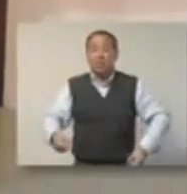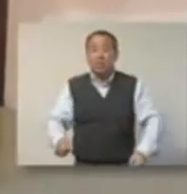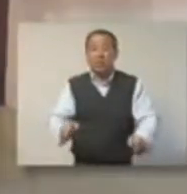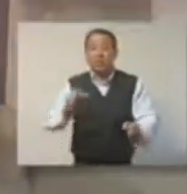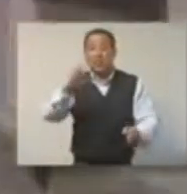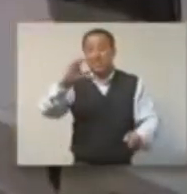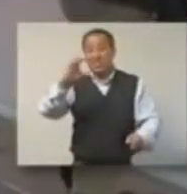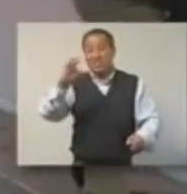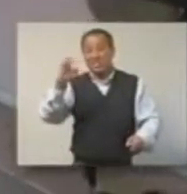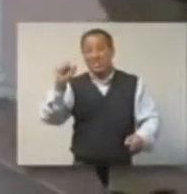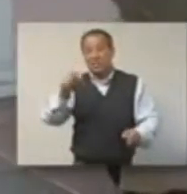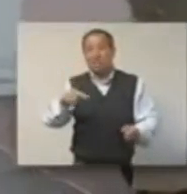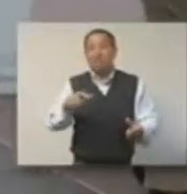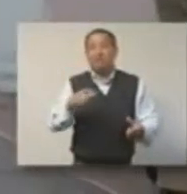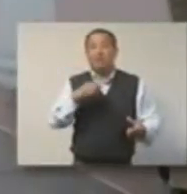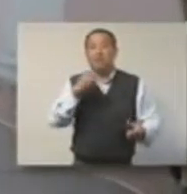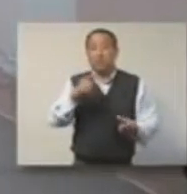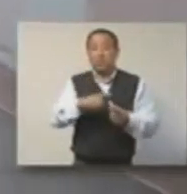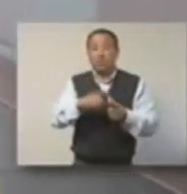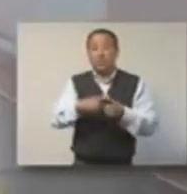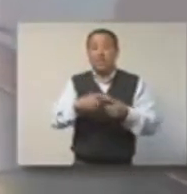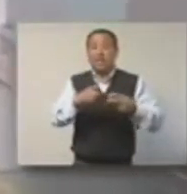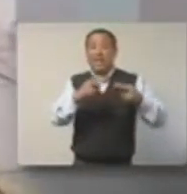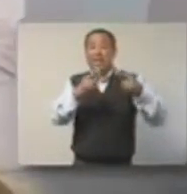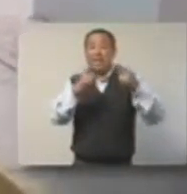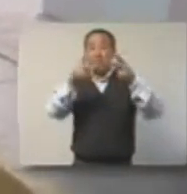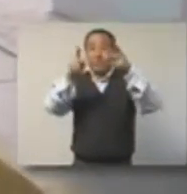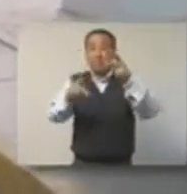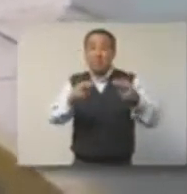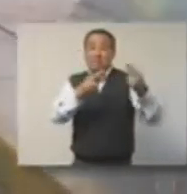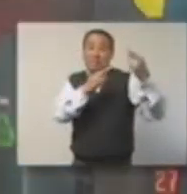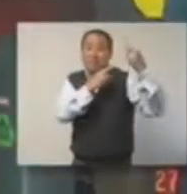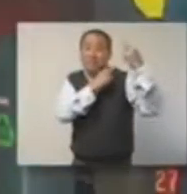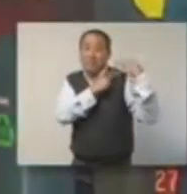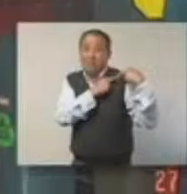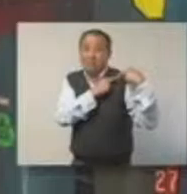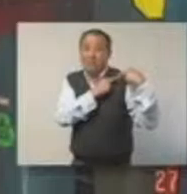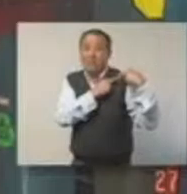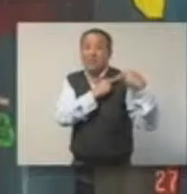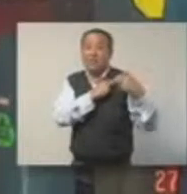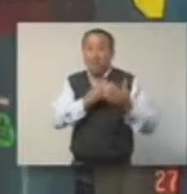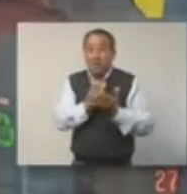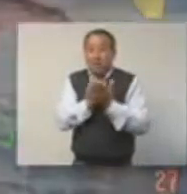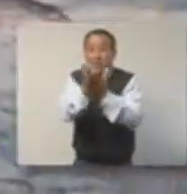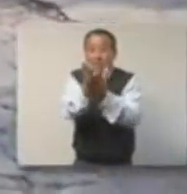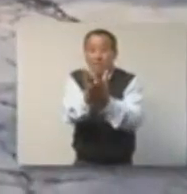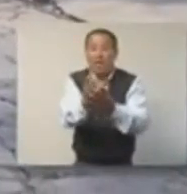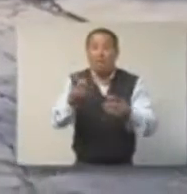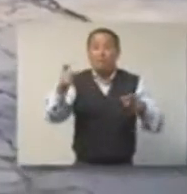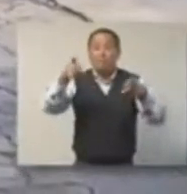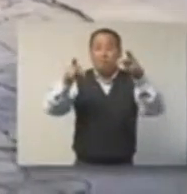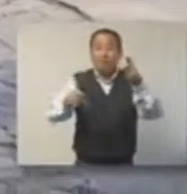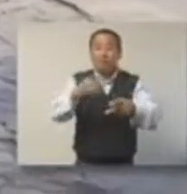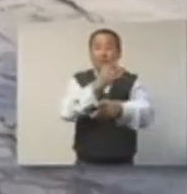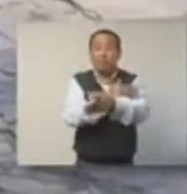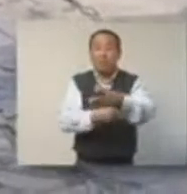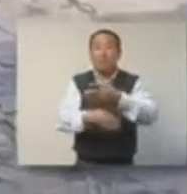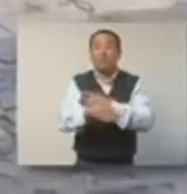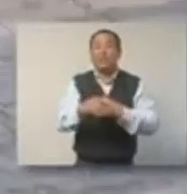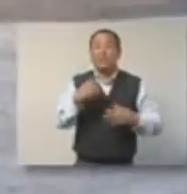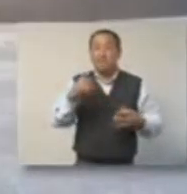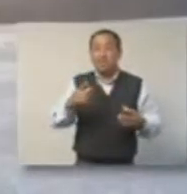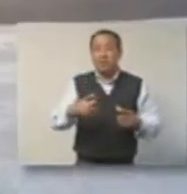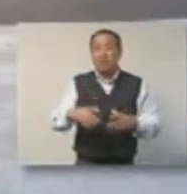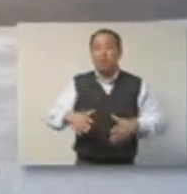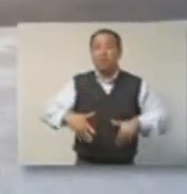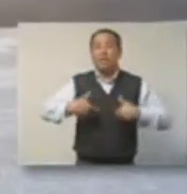Pueblo recomienda a las autoridades locales adoptar medidas urgentes para hacer accesibles los palacios municipales,